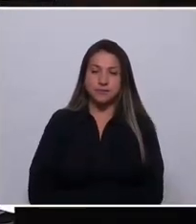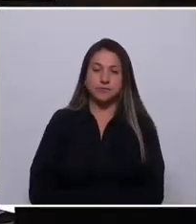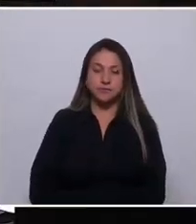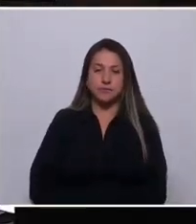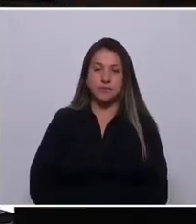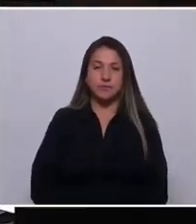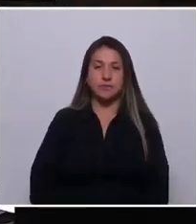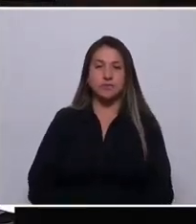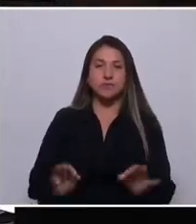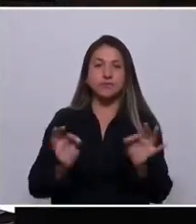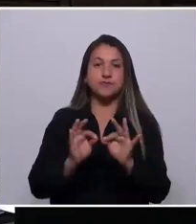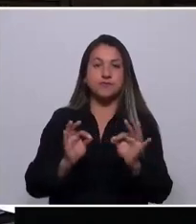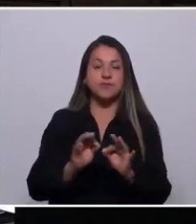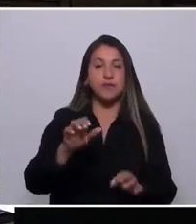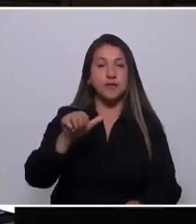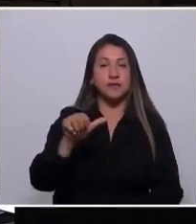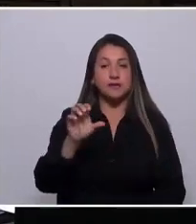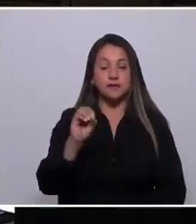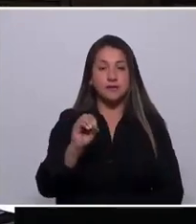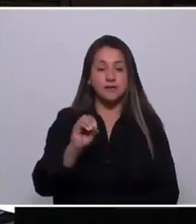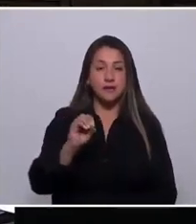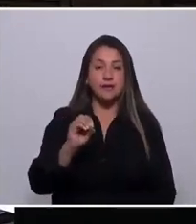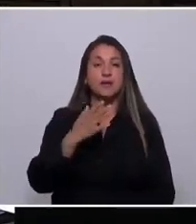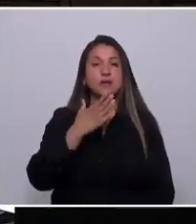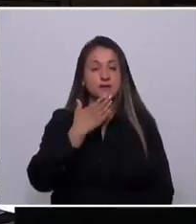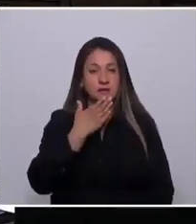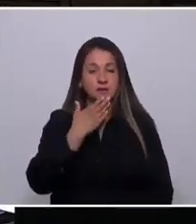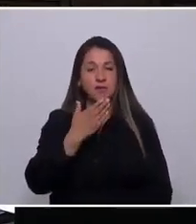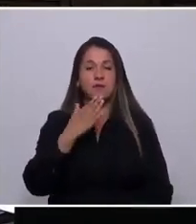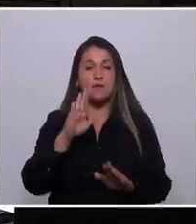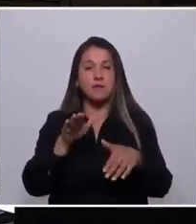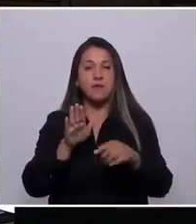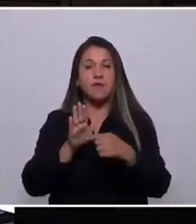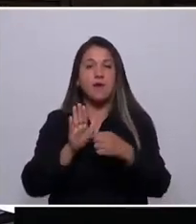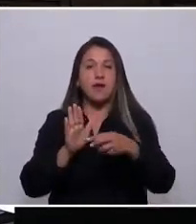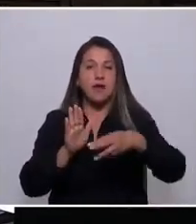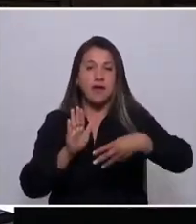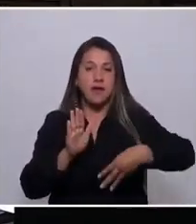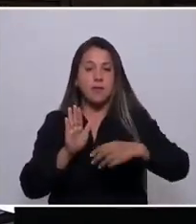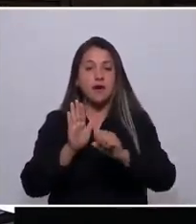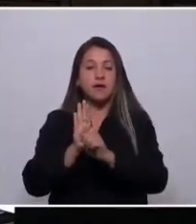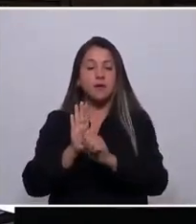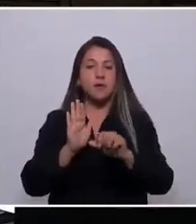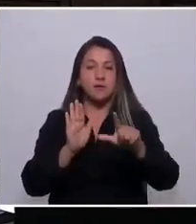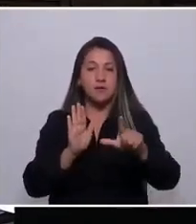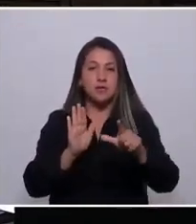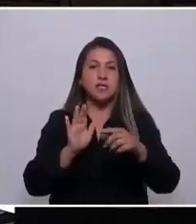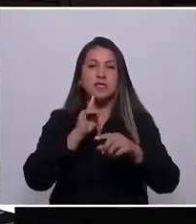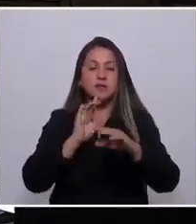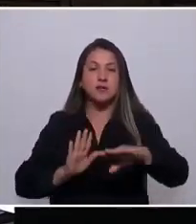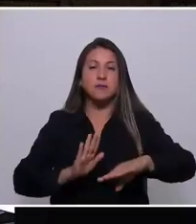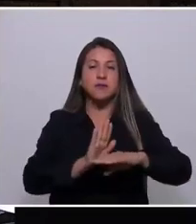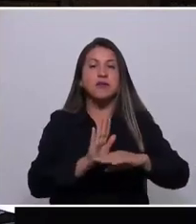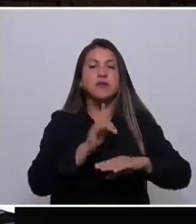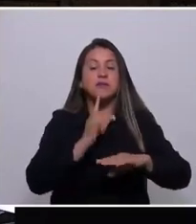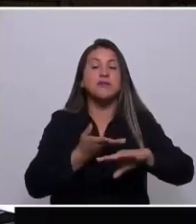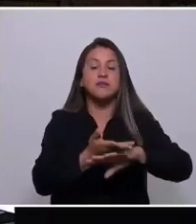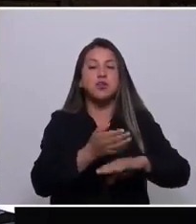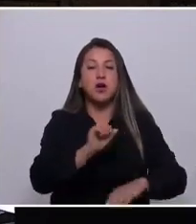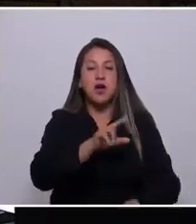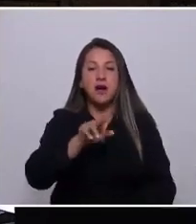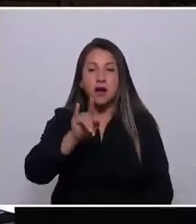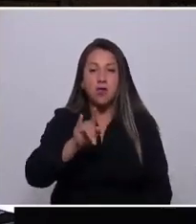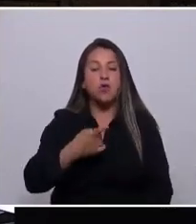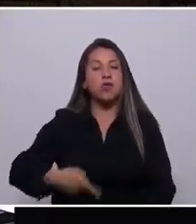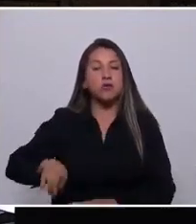La indicación número 60 también incide en la letra M del artículo 7. Ha sido presentada por el señor Arrau y otros autores y